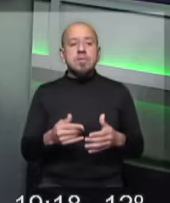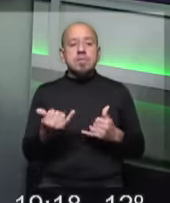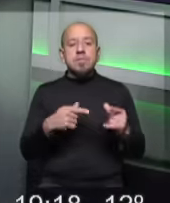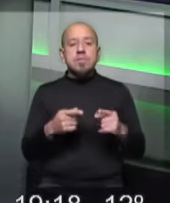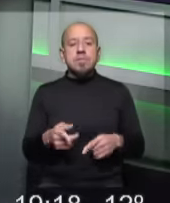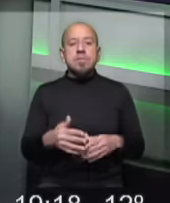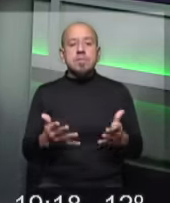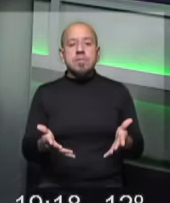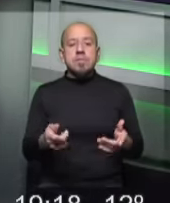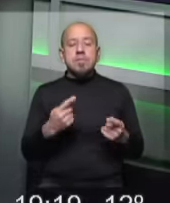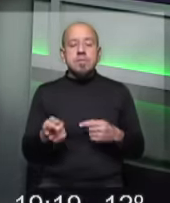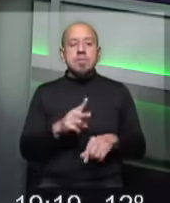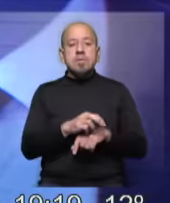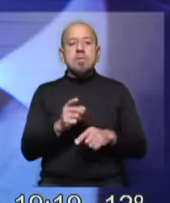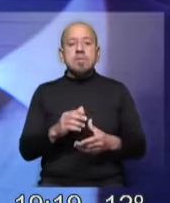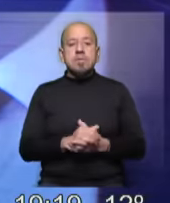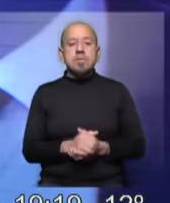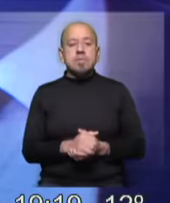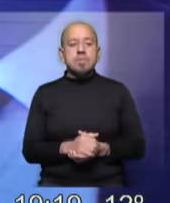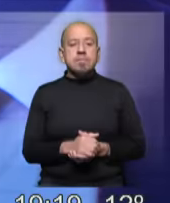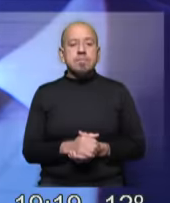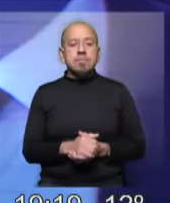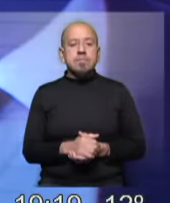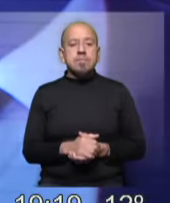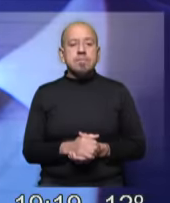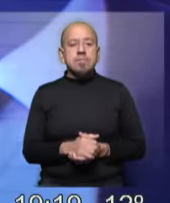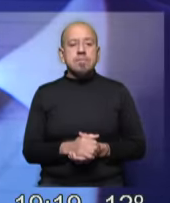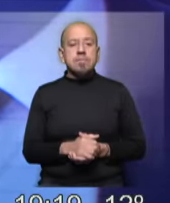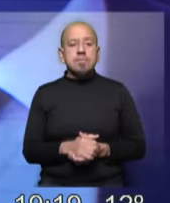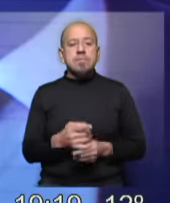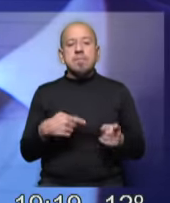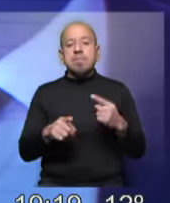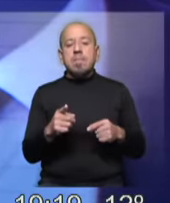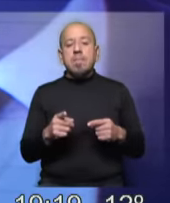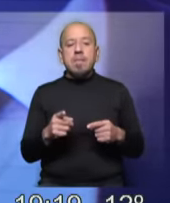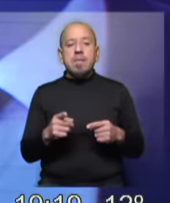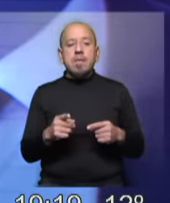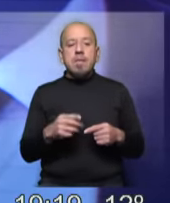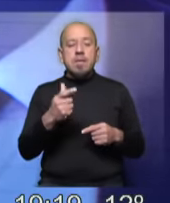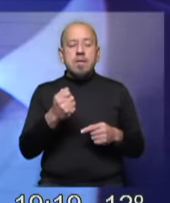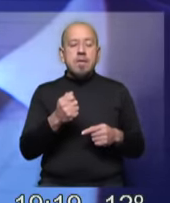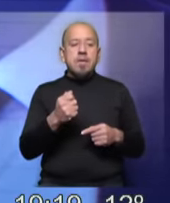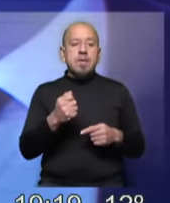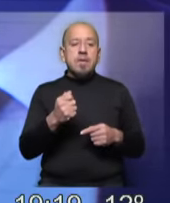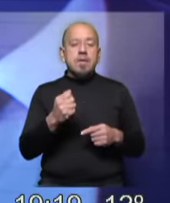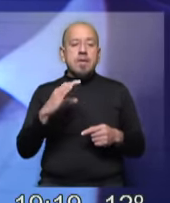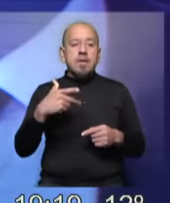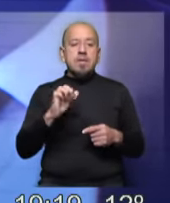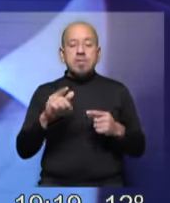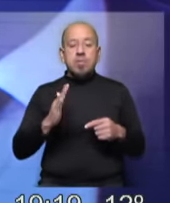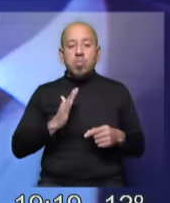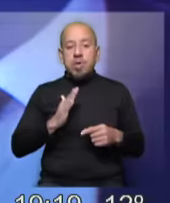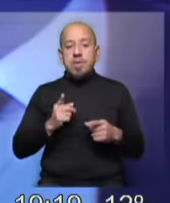ser entregada a Fiscalía? Bueno, lo escuchábamos de alguna manera en ese fragmento de audio de H que escuchábamos anteriormente declarando hoy en